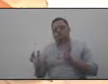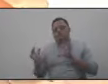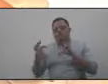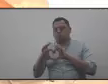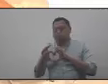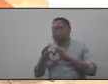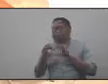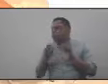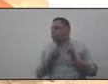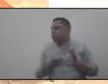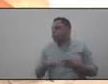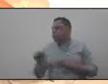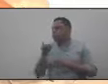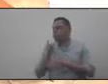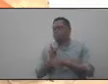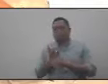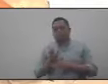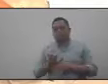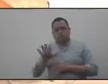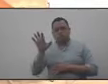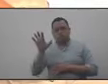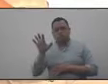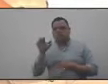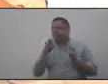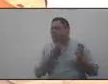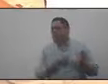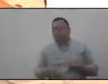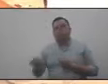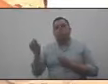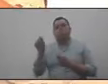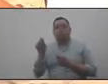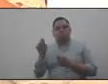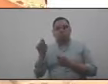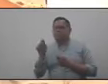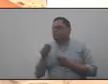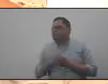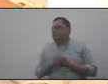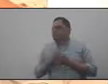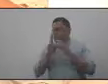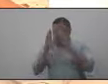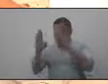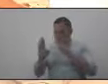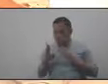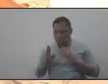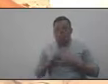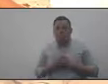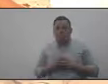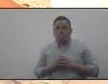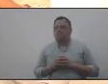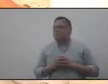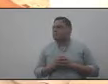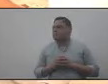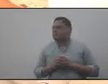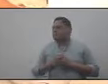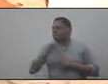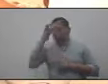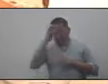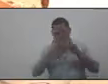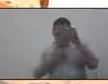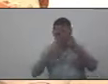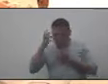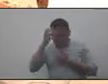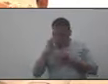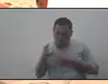Capresoca me mandó para el Instituto de Cancerología, gracias a Dios porque me atendieron, me hicieron todo lo que había que